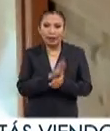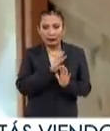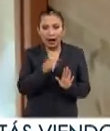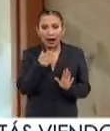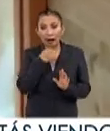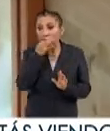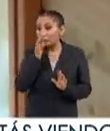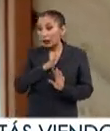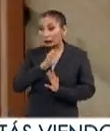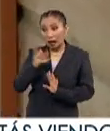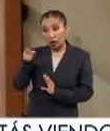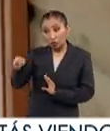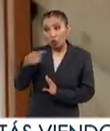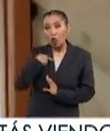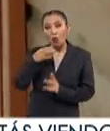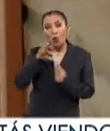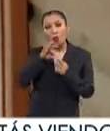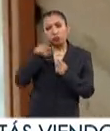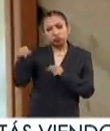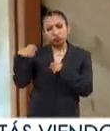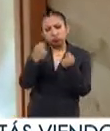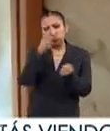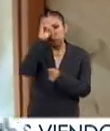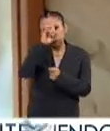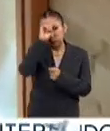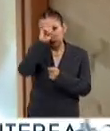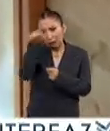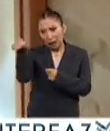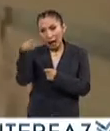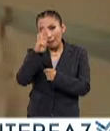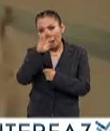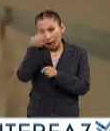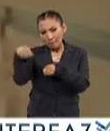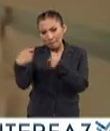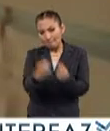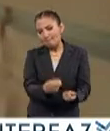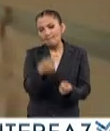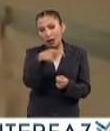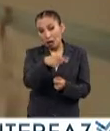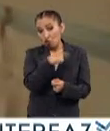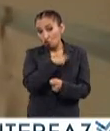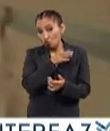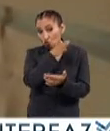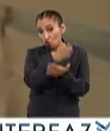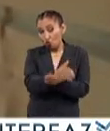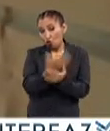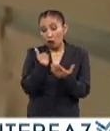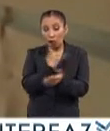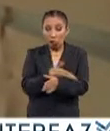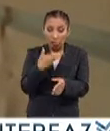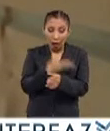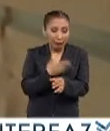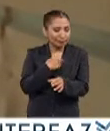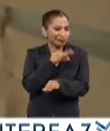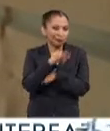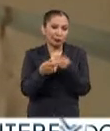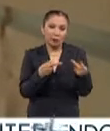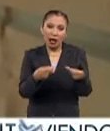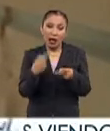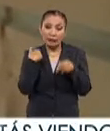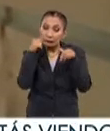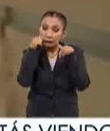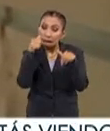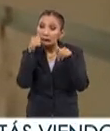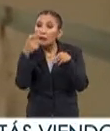ya me dijeron que ellos me iban a recomendar para la beca y tenía que meterme a SUBES y seguir todo el procedimiento, estar